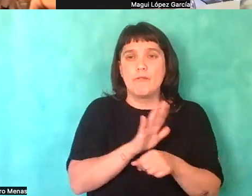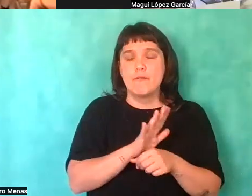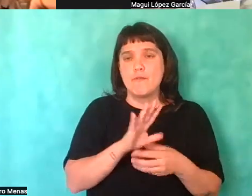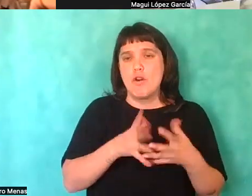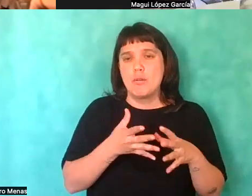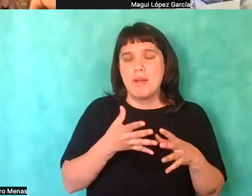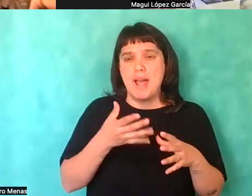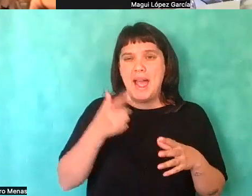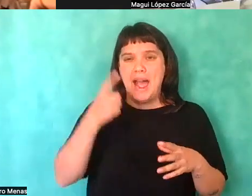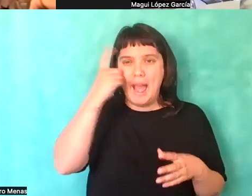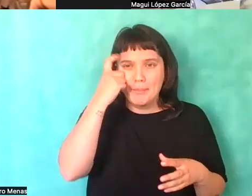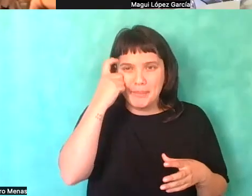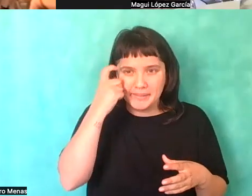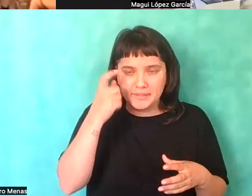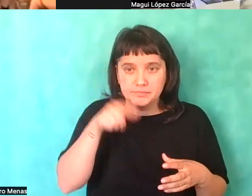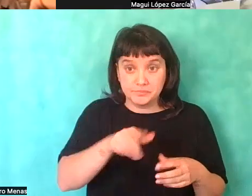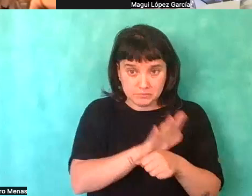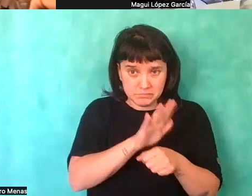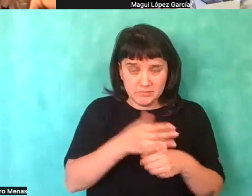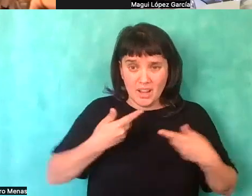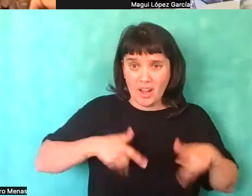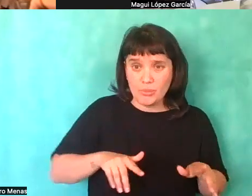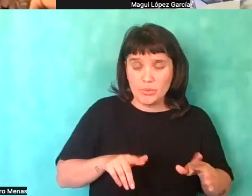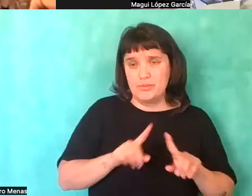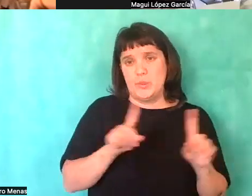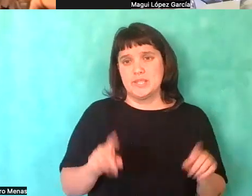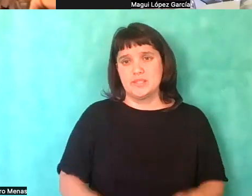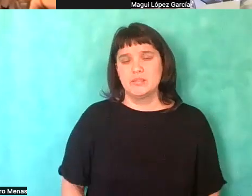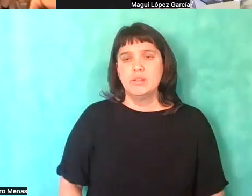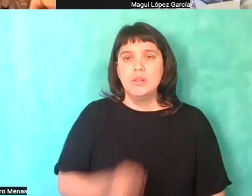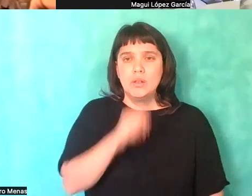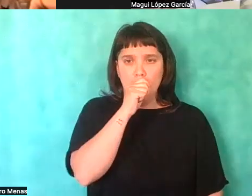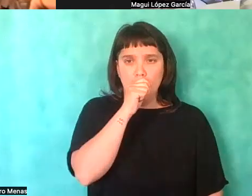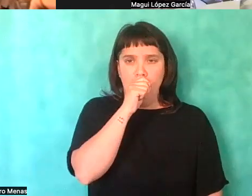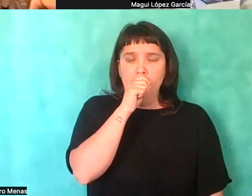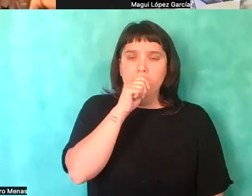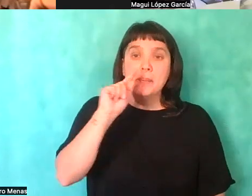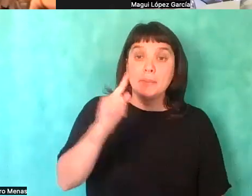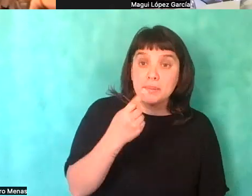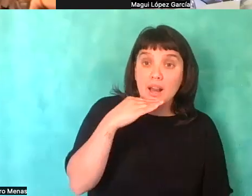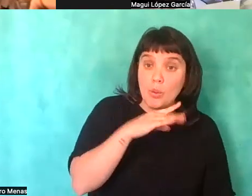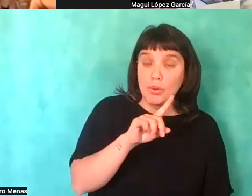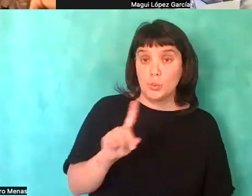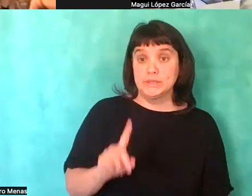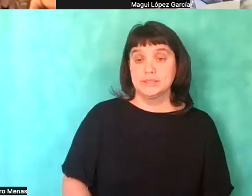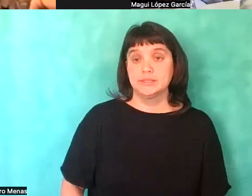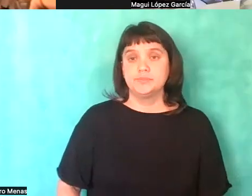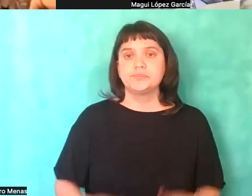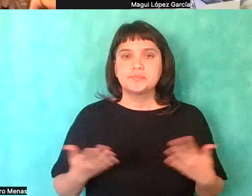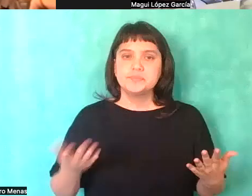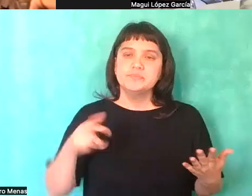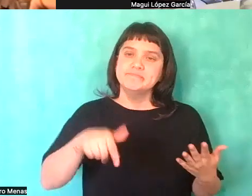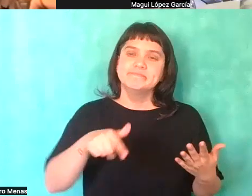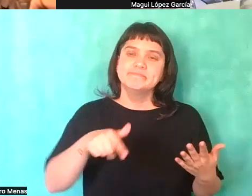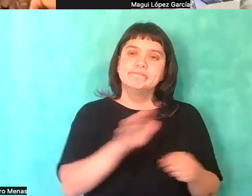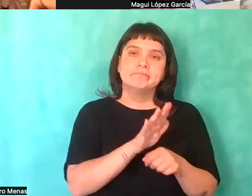digamos, digamos, de aprendizaje, no es una primera lengua. Bueno, entonces, eso es una de las grandes preocupaciones de las